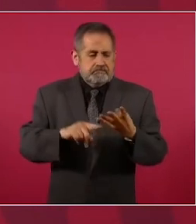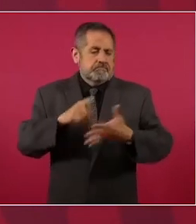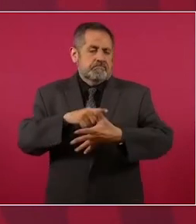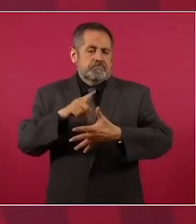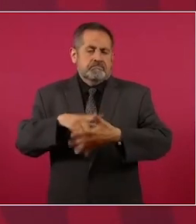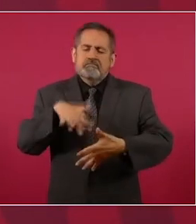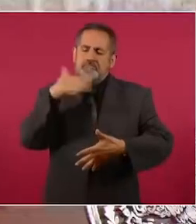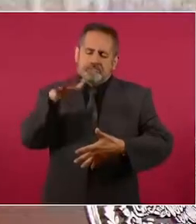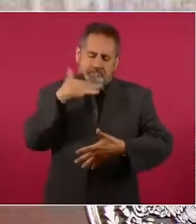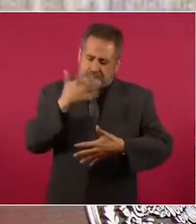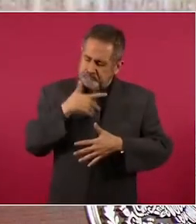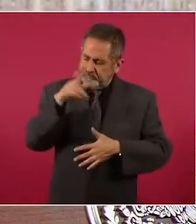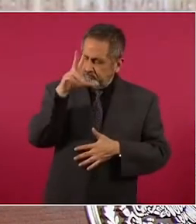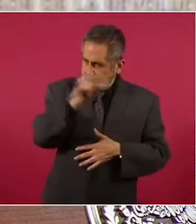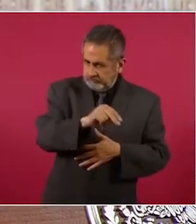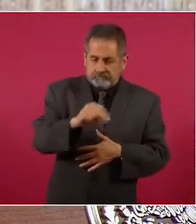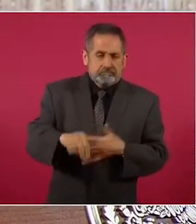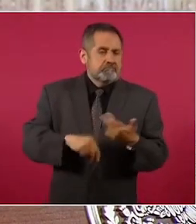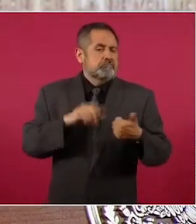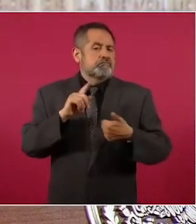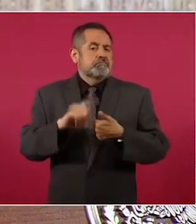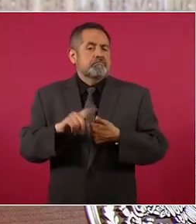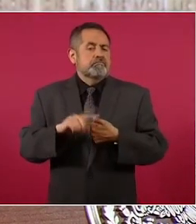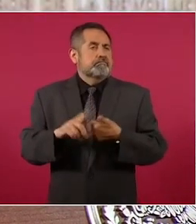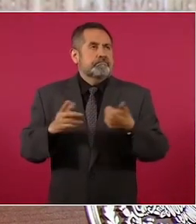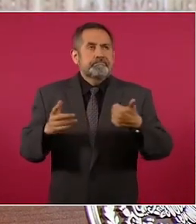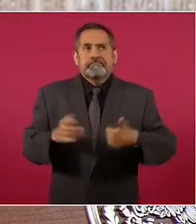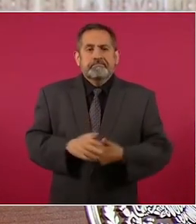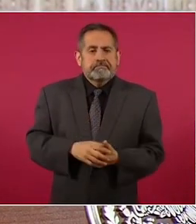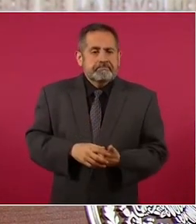corrupción, que no haya